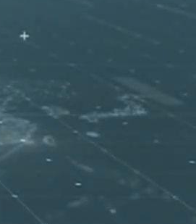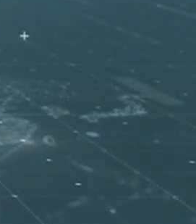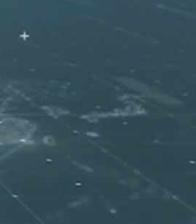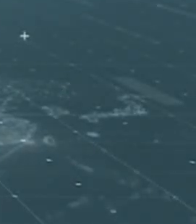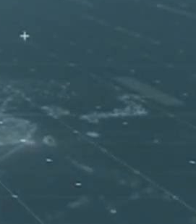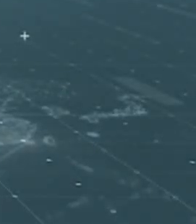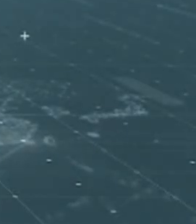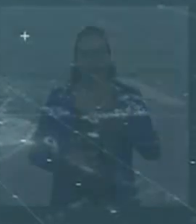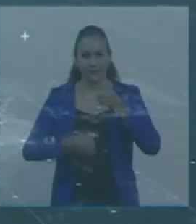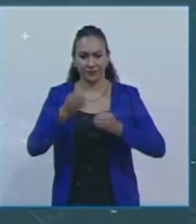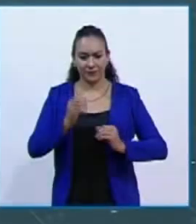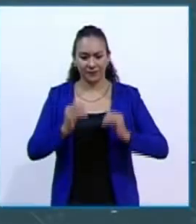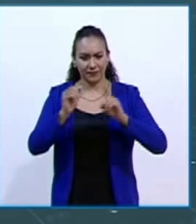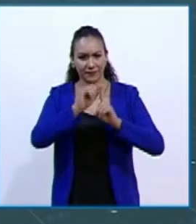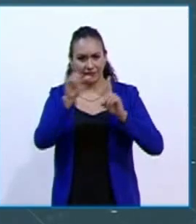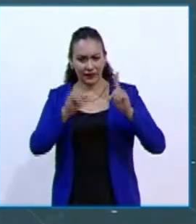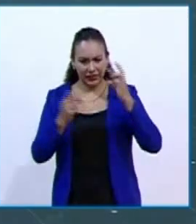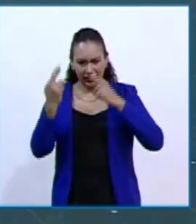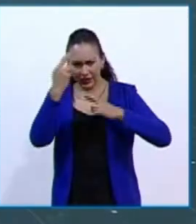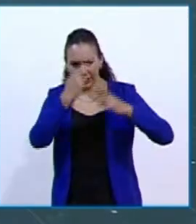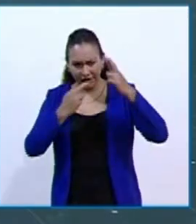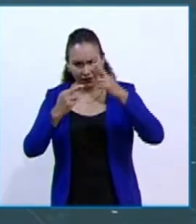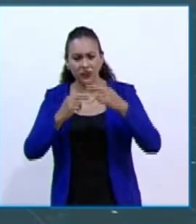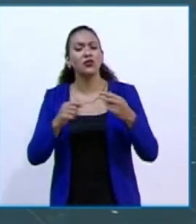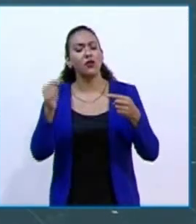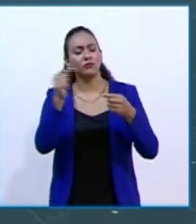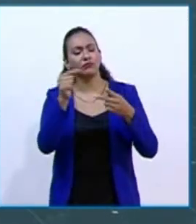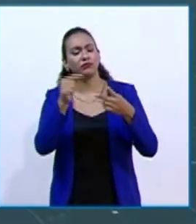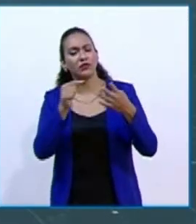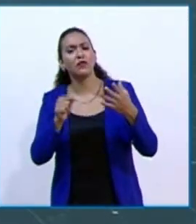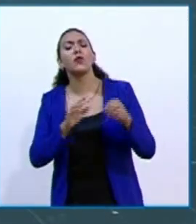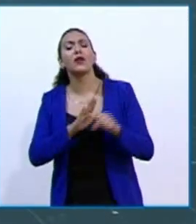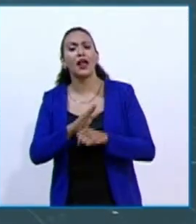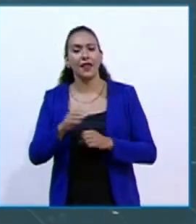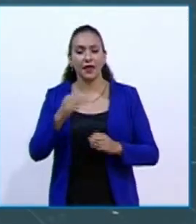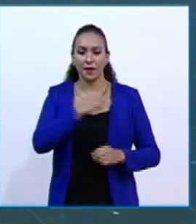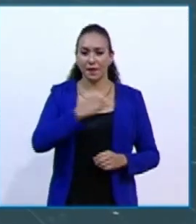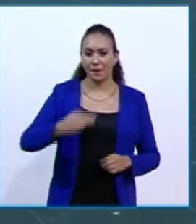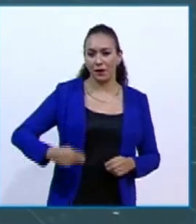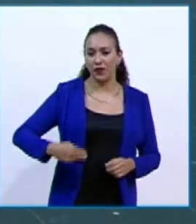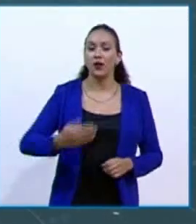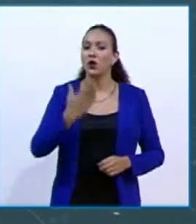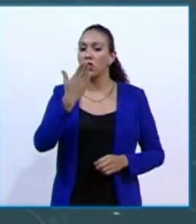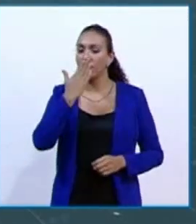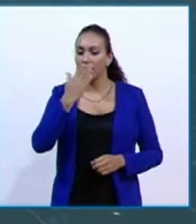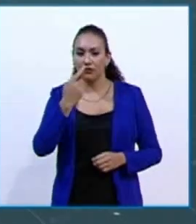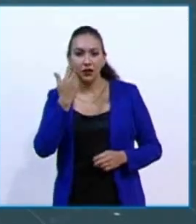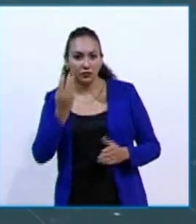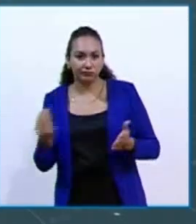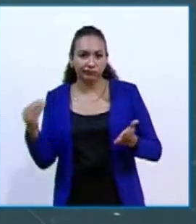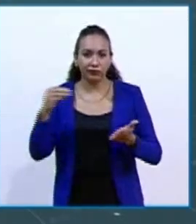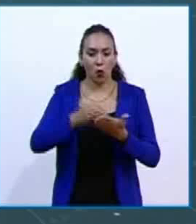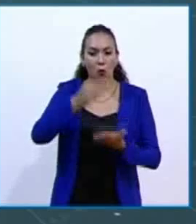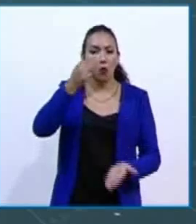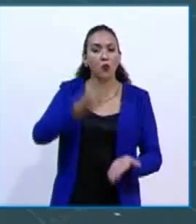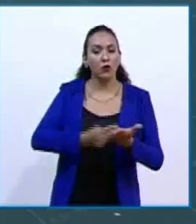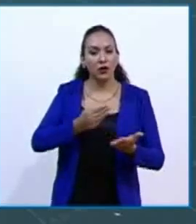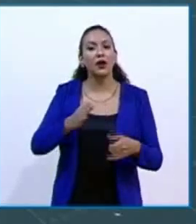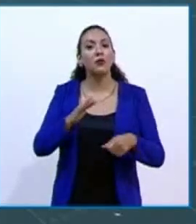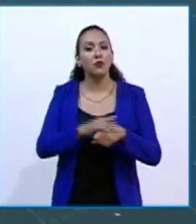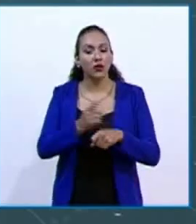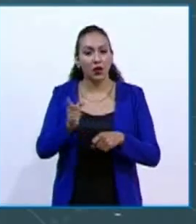La Corte revisó la constitucionalidad de disposiciones de municipios de Sonora que imponían multas por atentar contra las